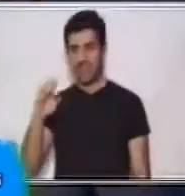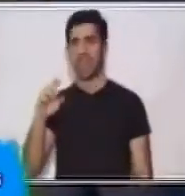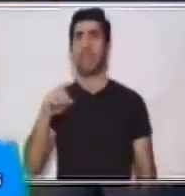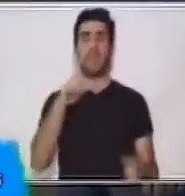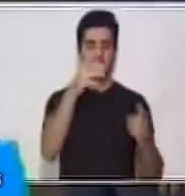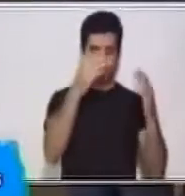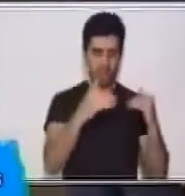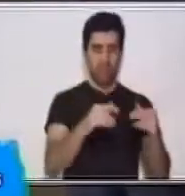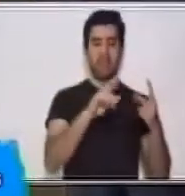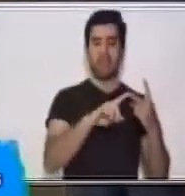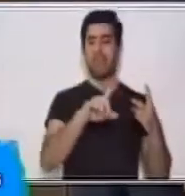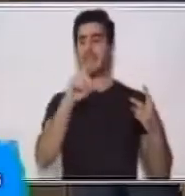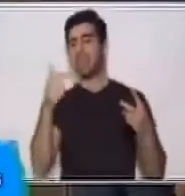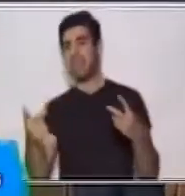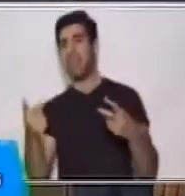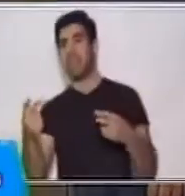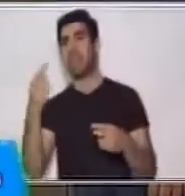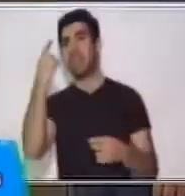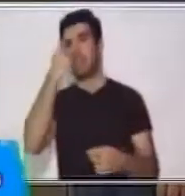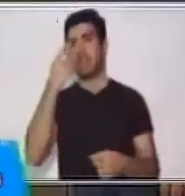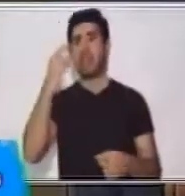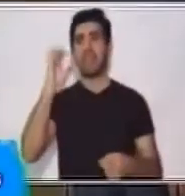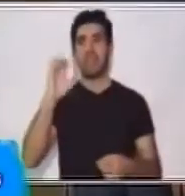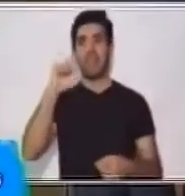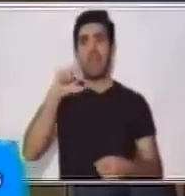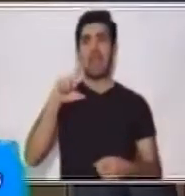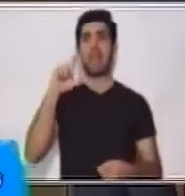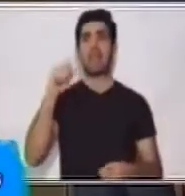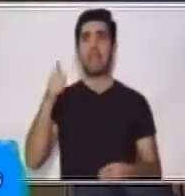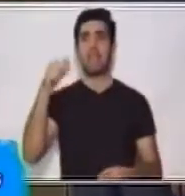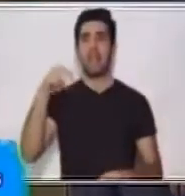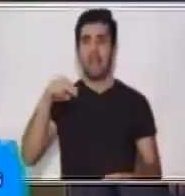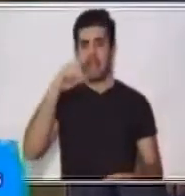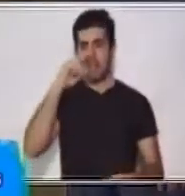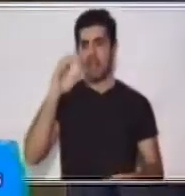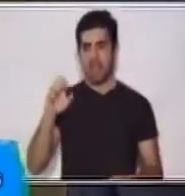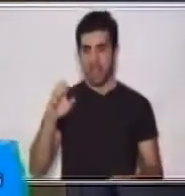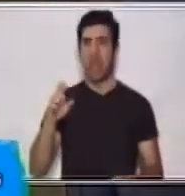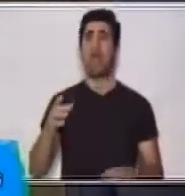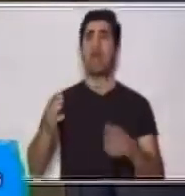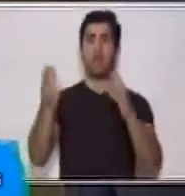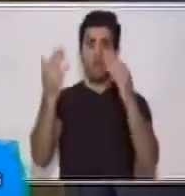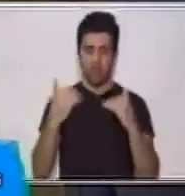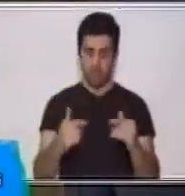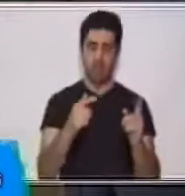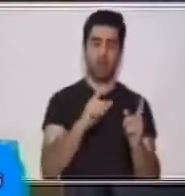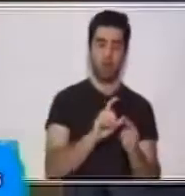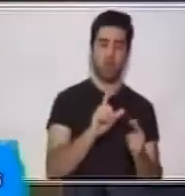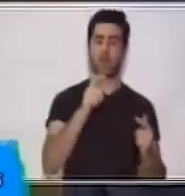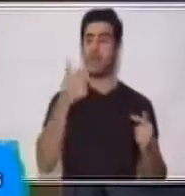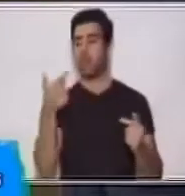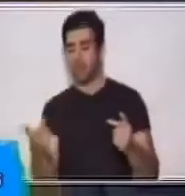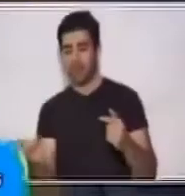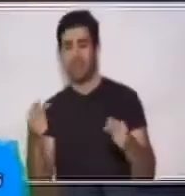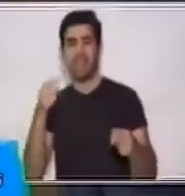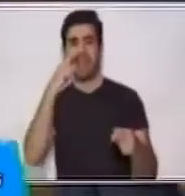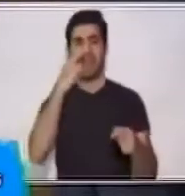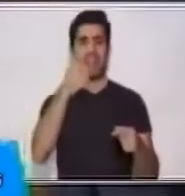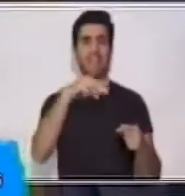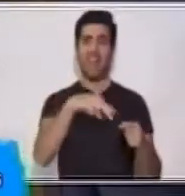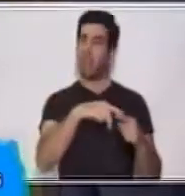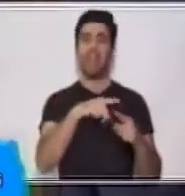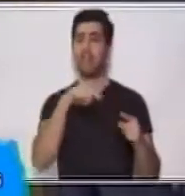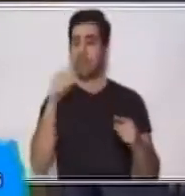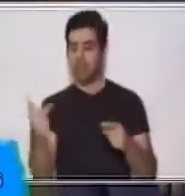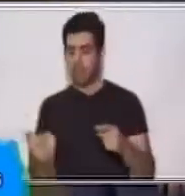coseno a secante. Y en el caso de tangente, su recíproco o inverso vamos a